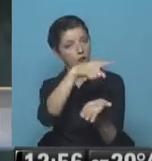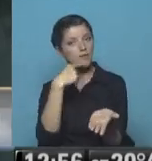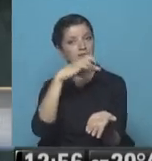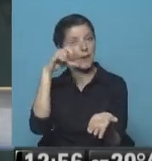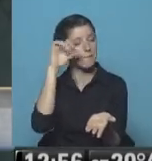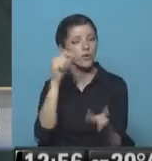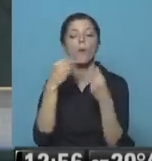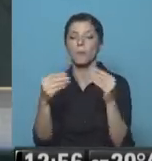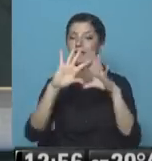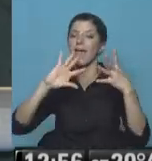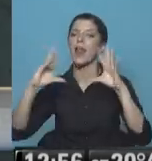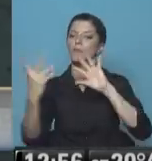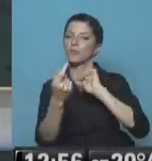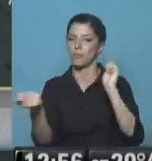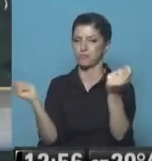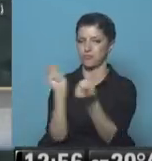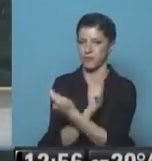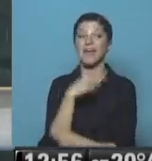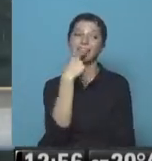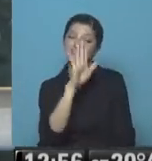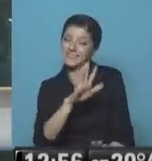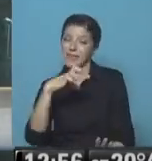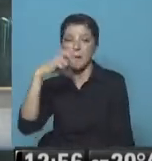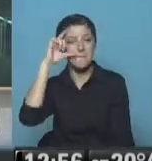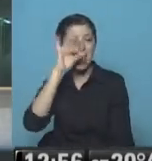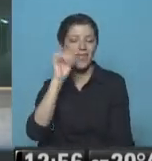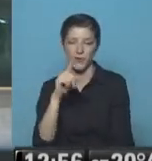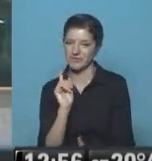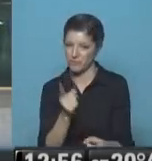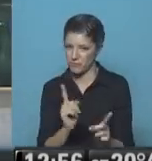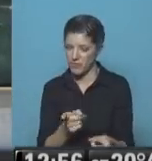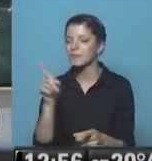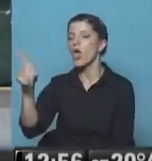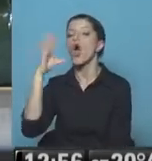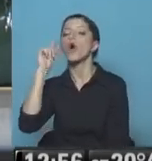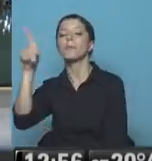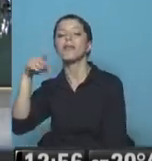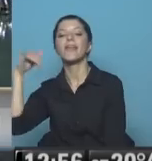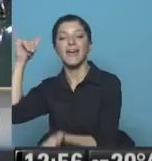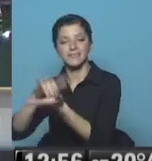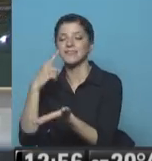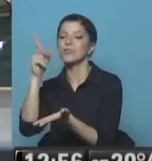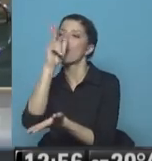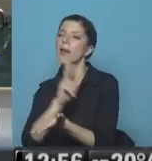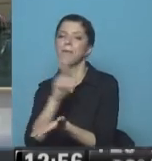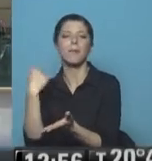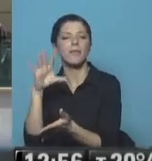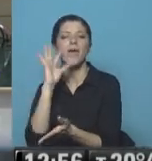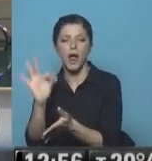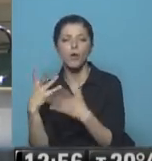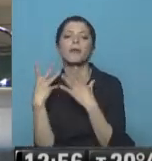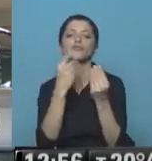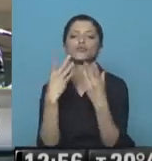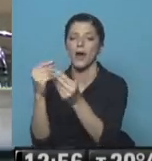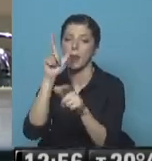al revés? Bueno, ¿vio? Pedro siempre lo dice. Osvaldo de Seiza dice: el Papa debería hacer algo para ayudar a tanta gente que lo